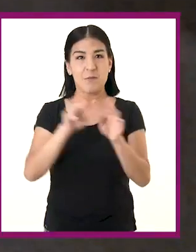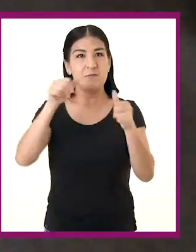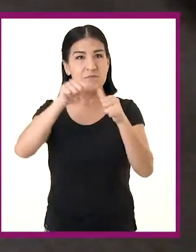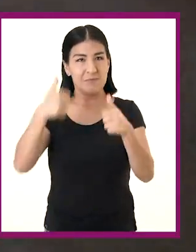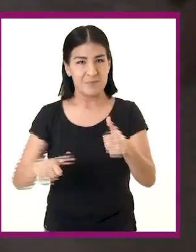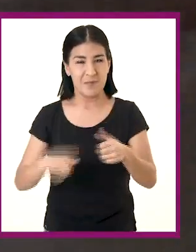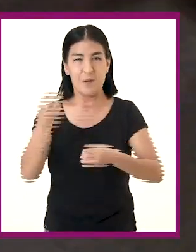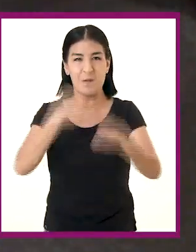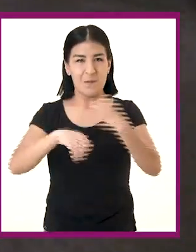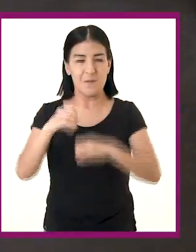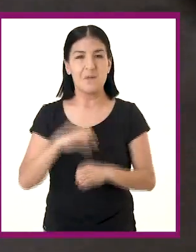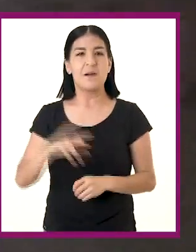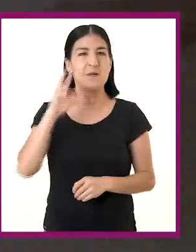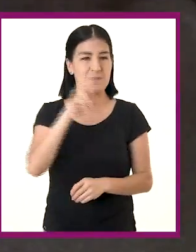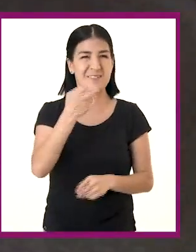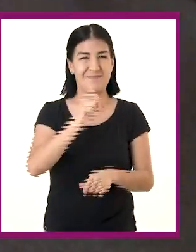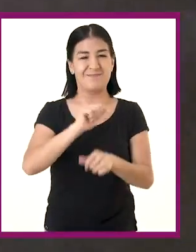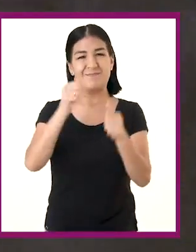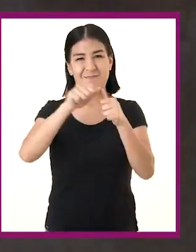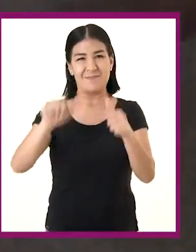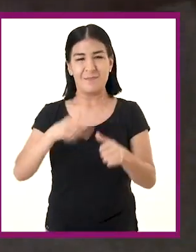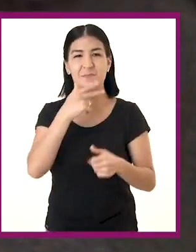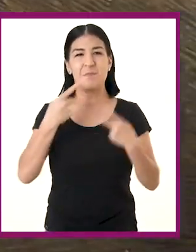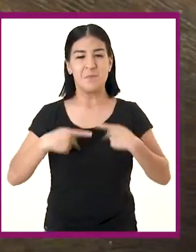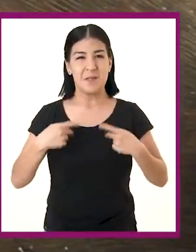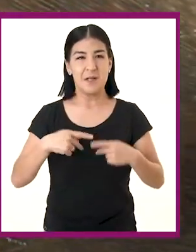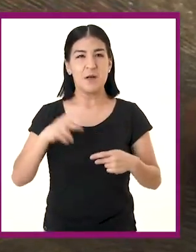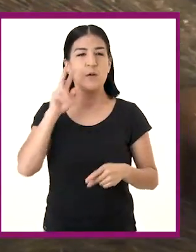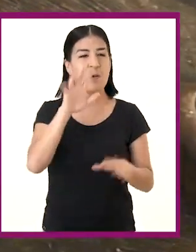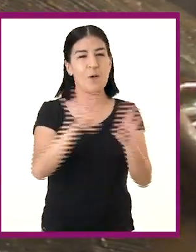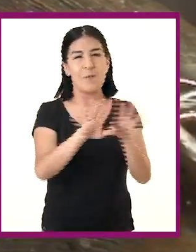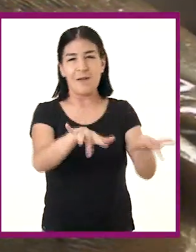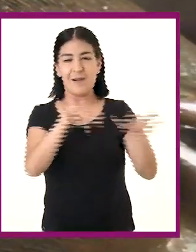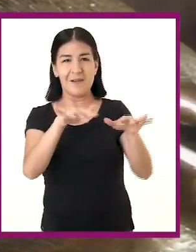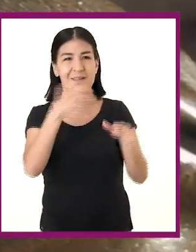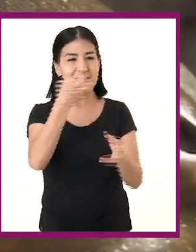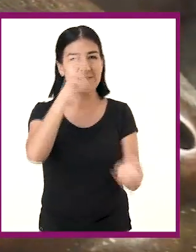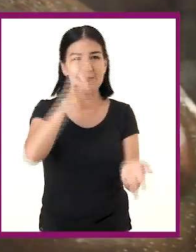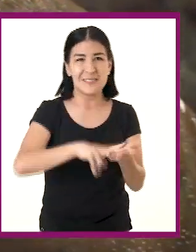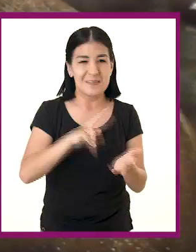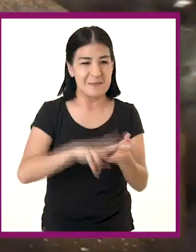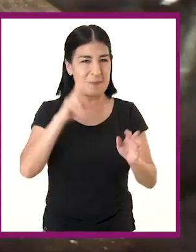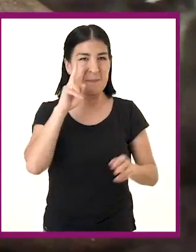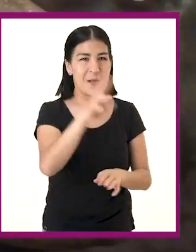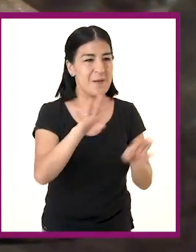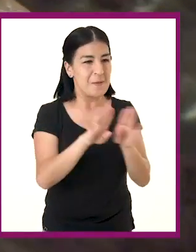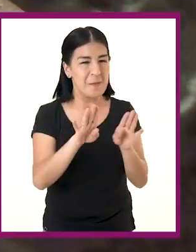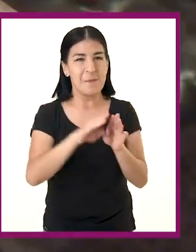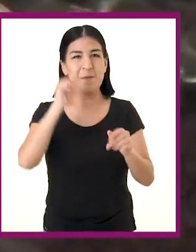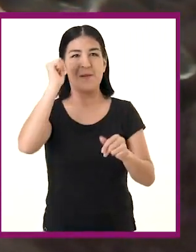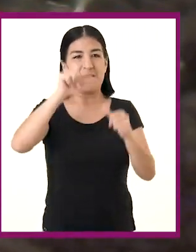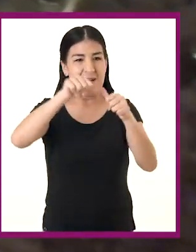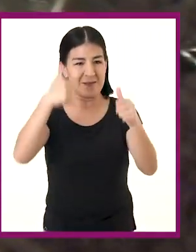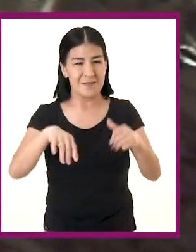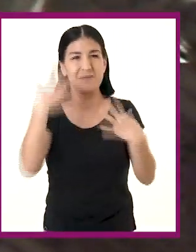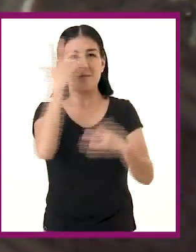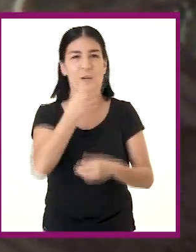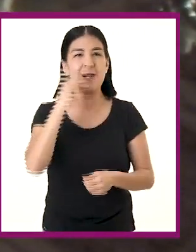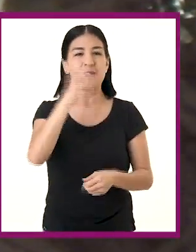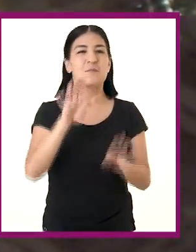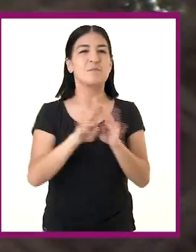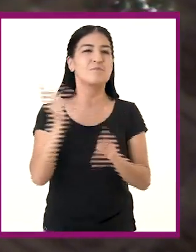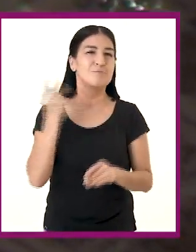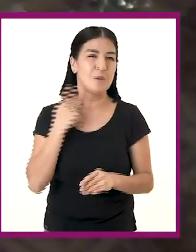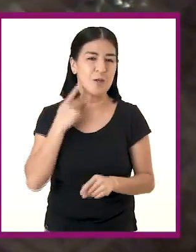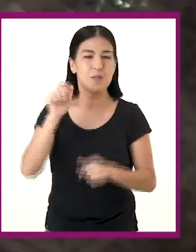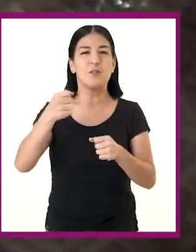vivos. Mediante esta obra, Ai Weiwei busca señalar precisamente la autenticidad y el valor del arte en